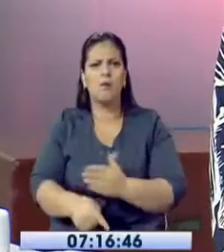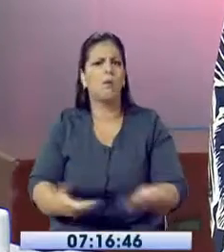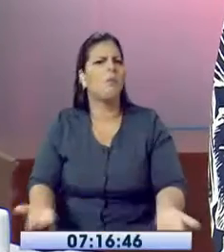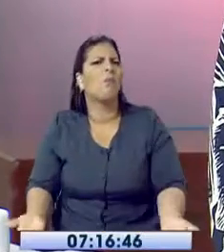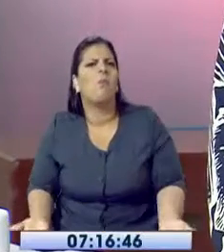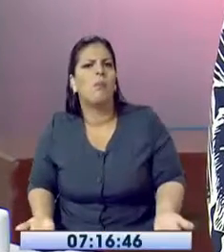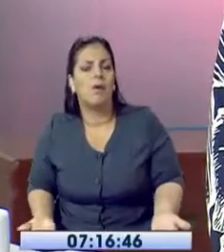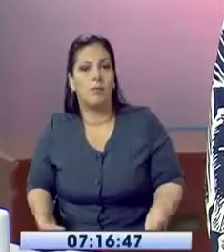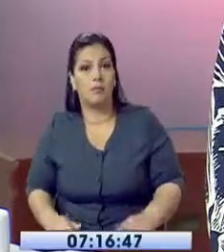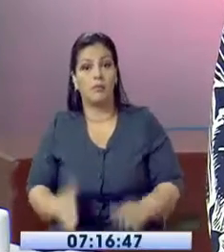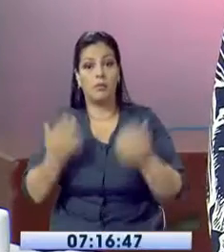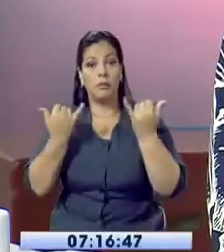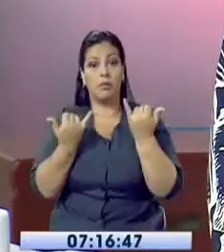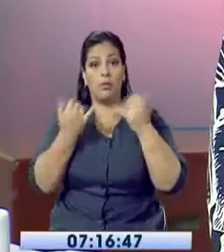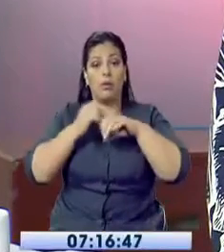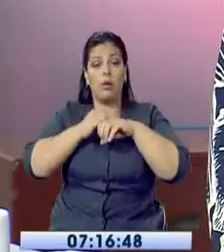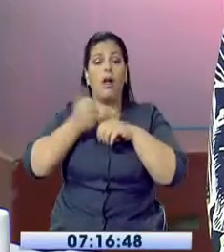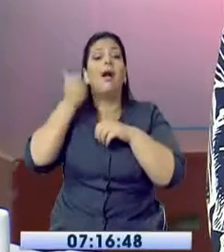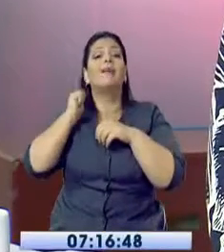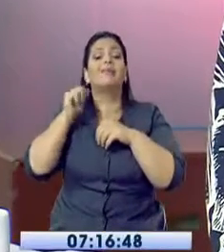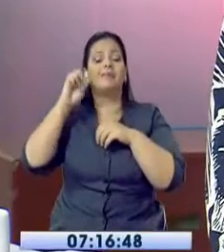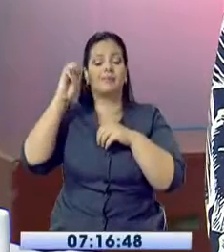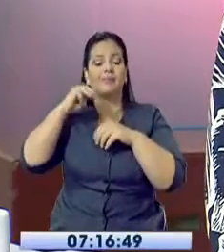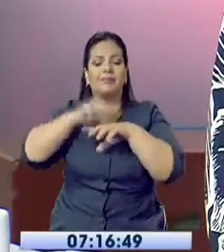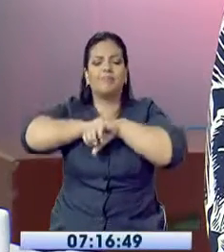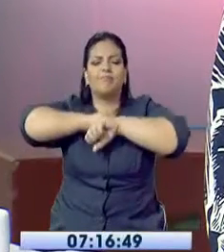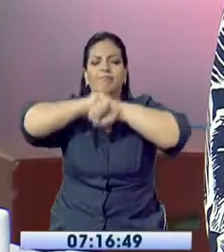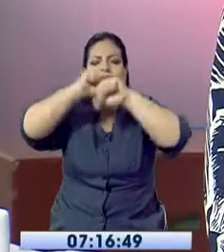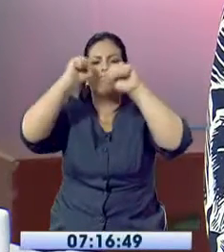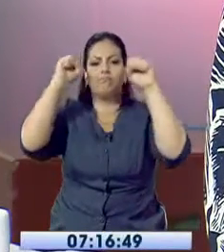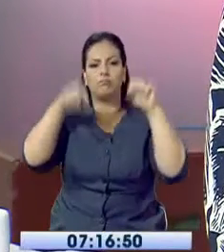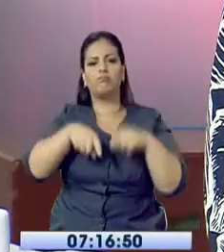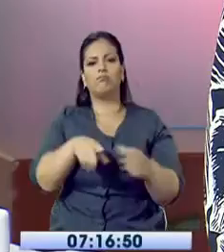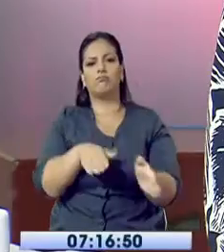durante horas de la madrugada de este martes. Veamos.